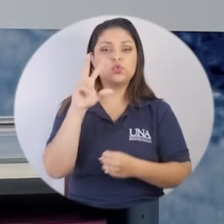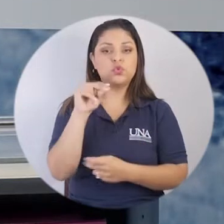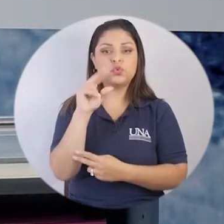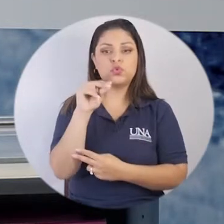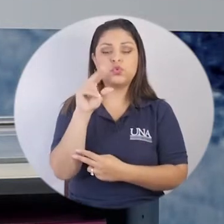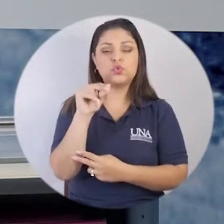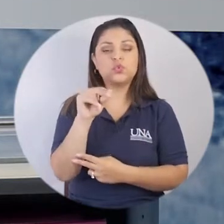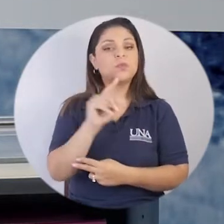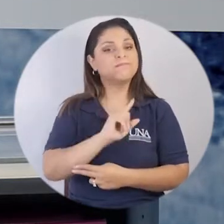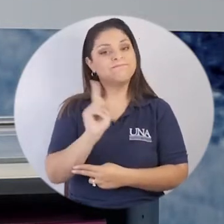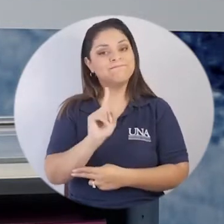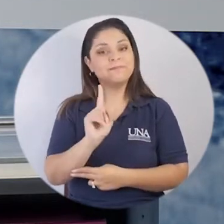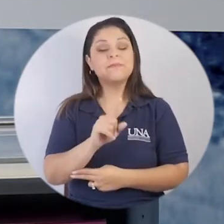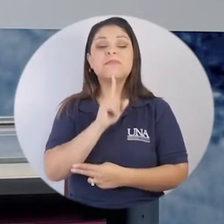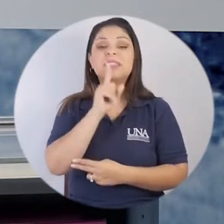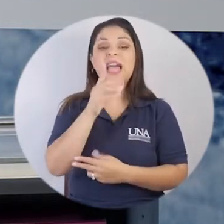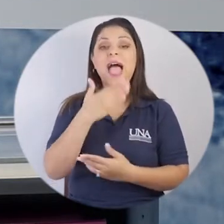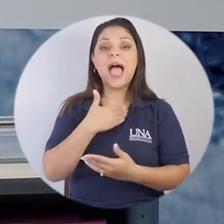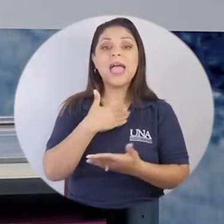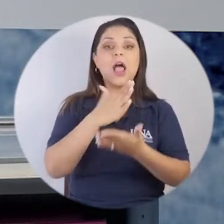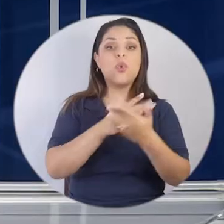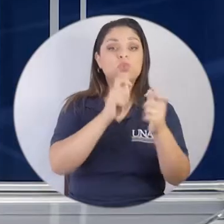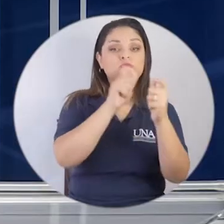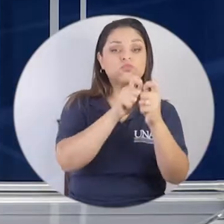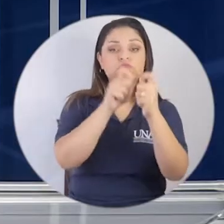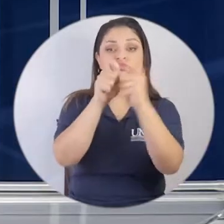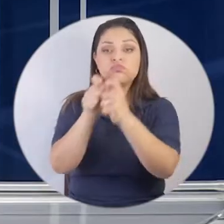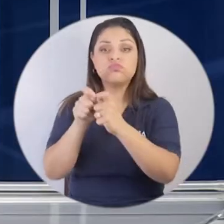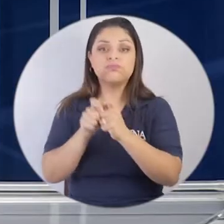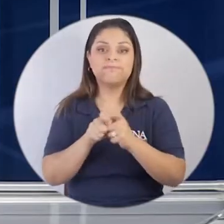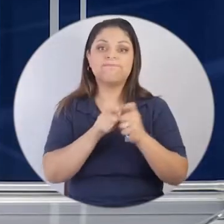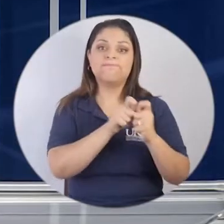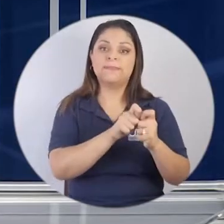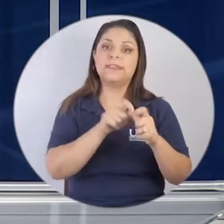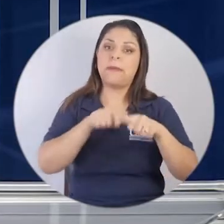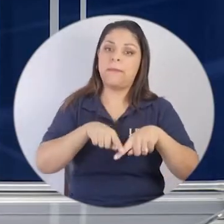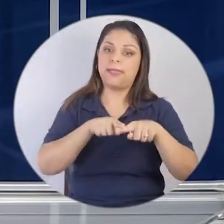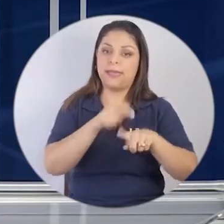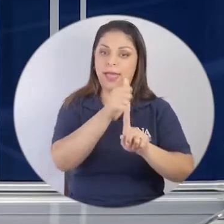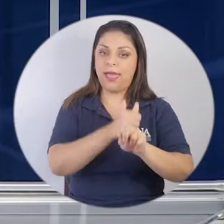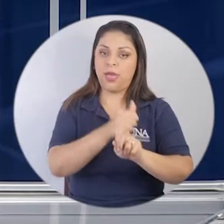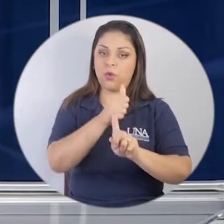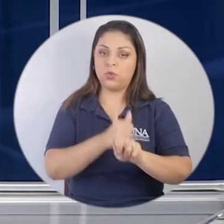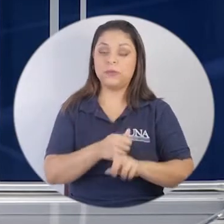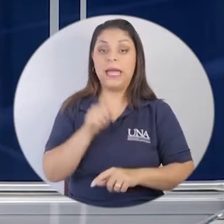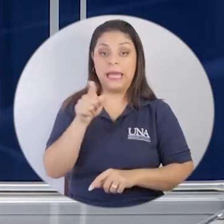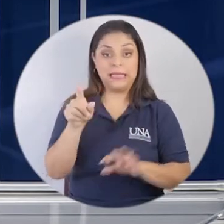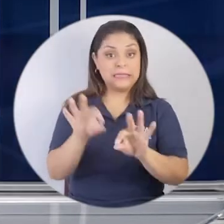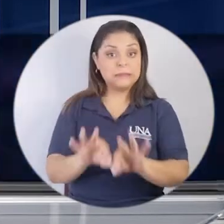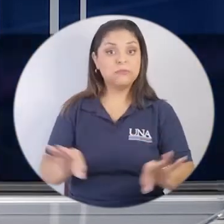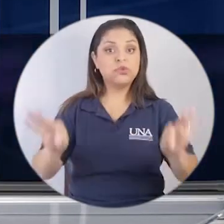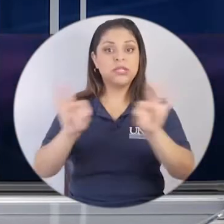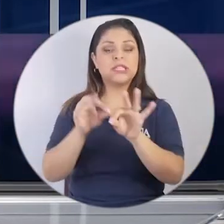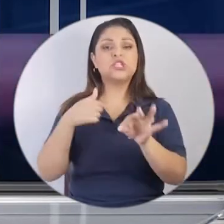sus condiciones muy particulares y hay que ver la historia. Eso es muy importante. Y me voy a detener en un punto que tal vez es en el que fue